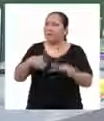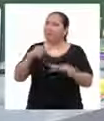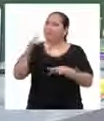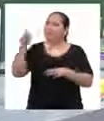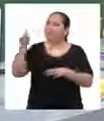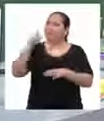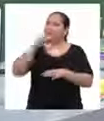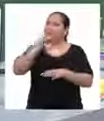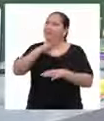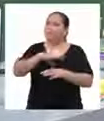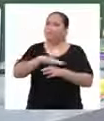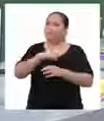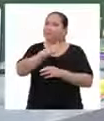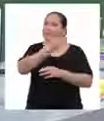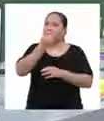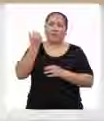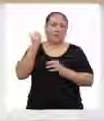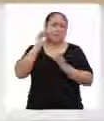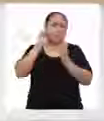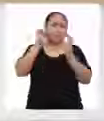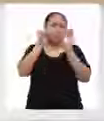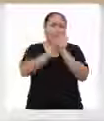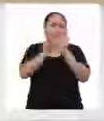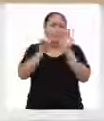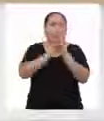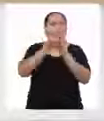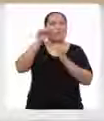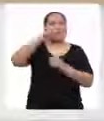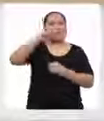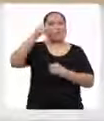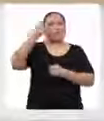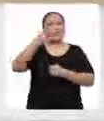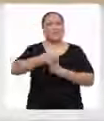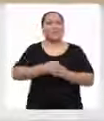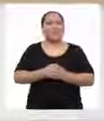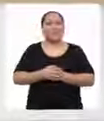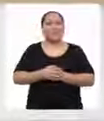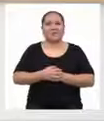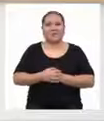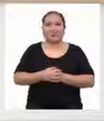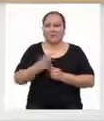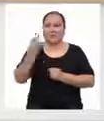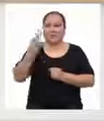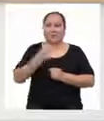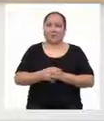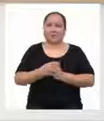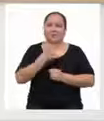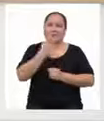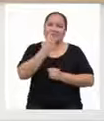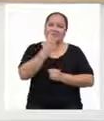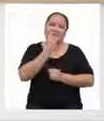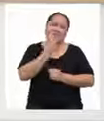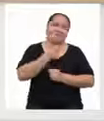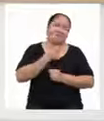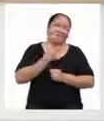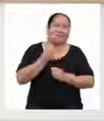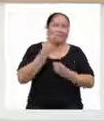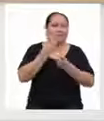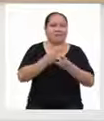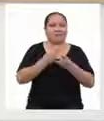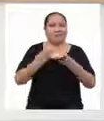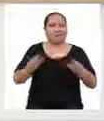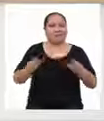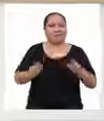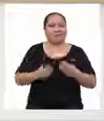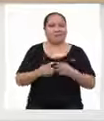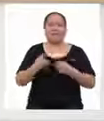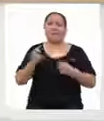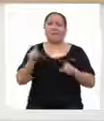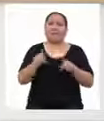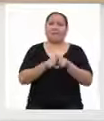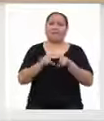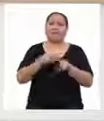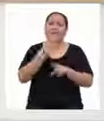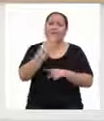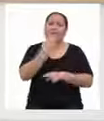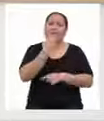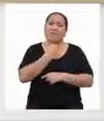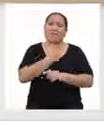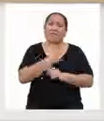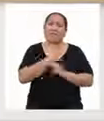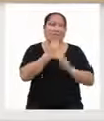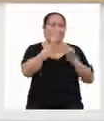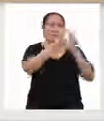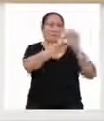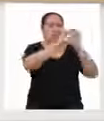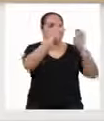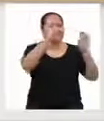trabalenguas. Mejor con imágenes. Tienes razón. La verdad extraño mis materiales de aula y hasta mi pizarra para dibujar las